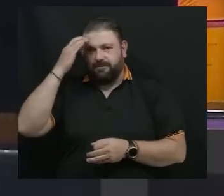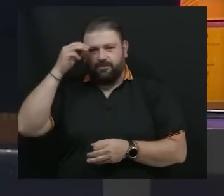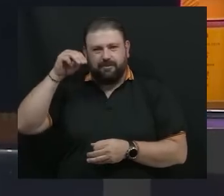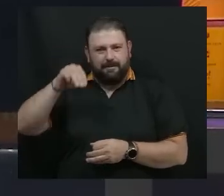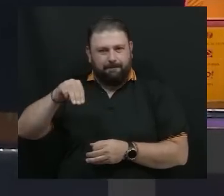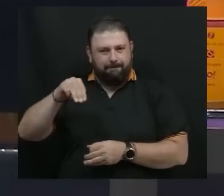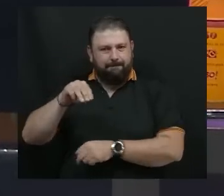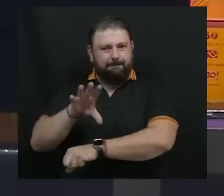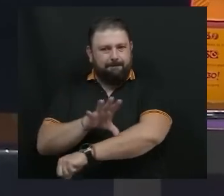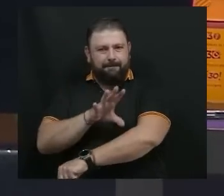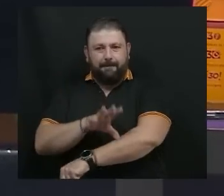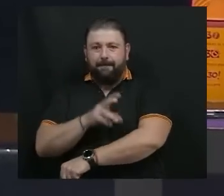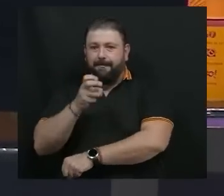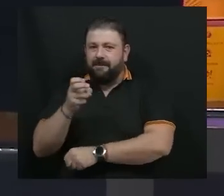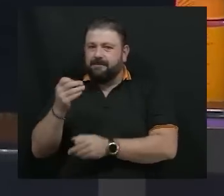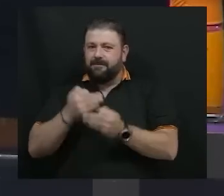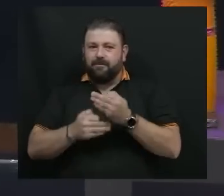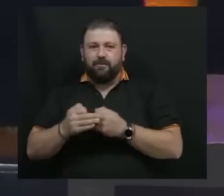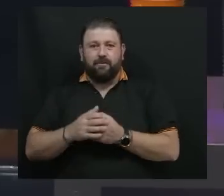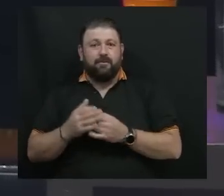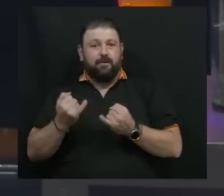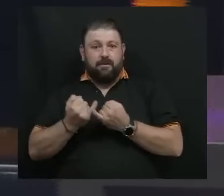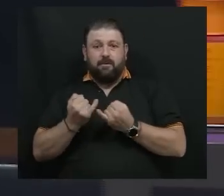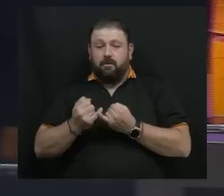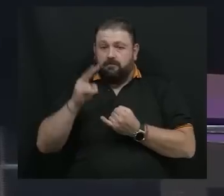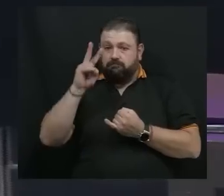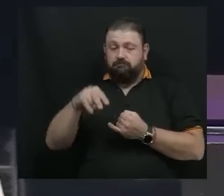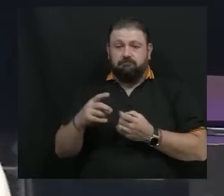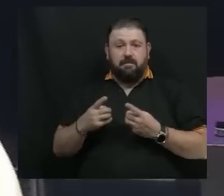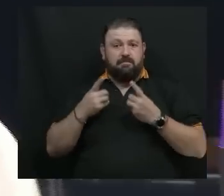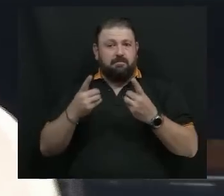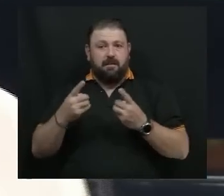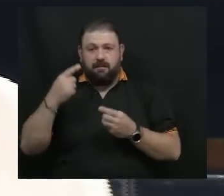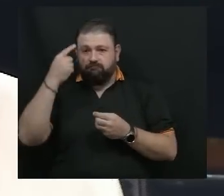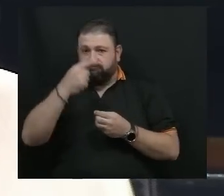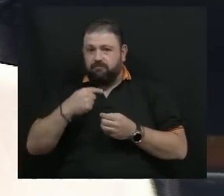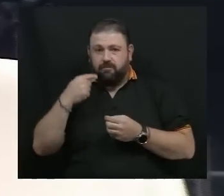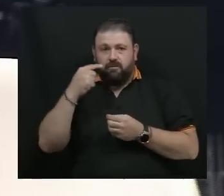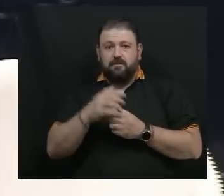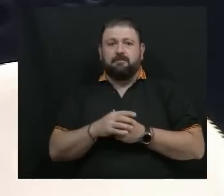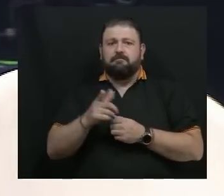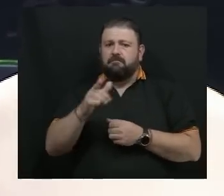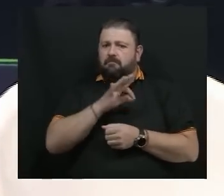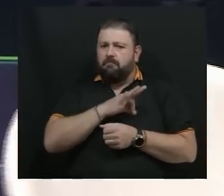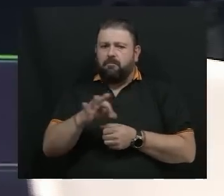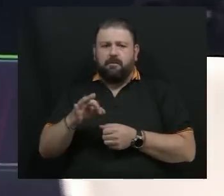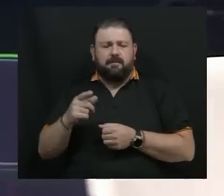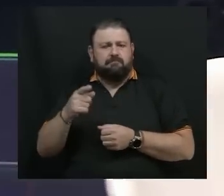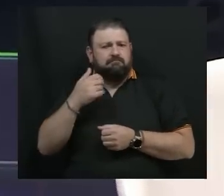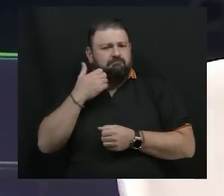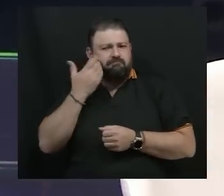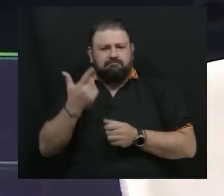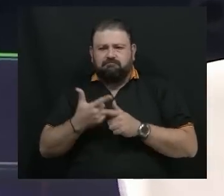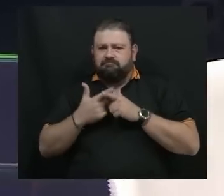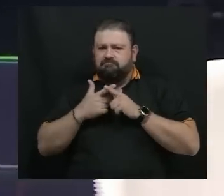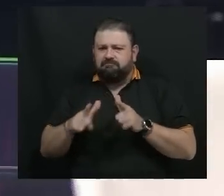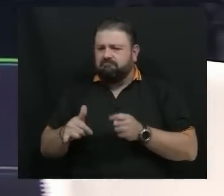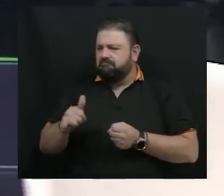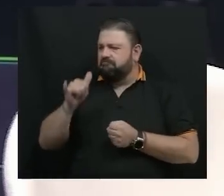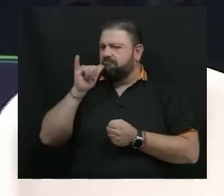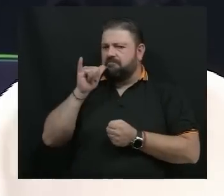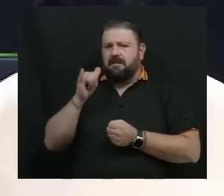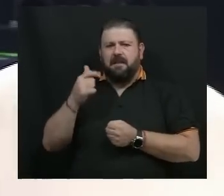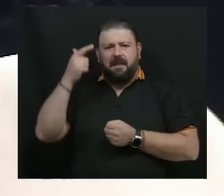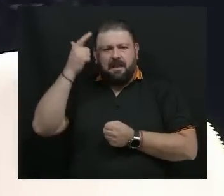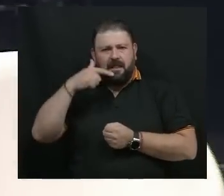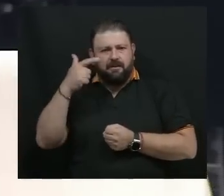te aporta de 6 a 8 horas extras de energía. Es un producto delicioso. Lo puedes tomar las veces que quieras. Si te lo tomas en la noche, buenísimo,